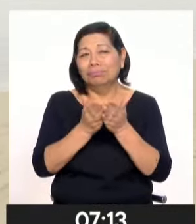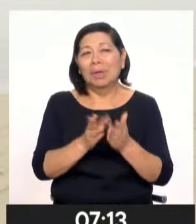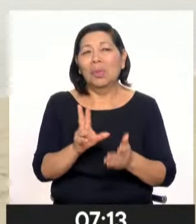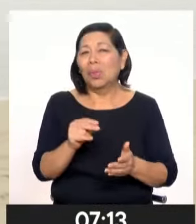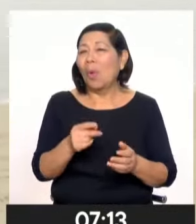motor